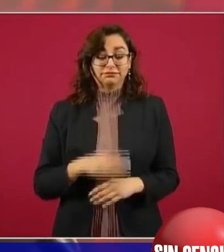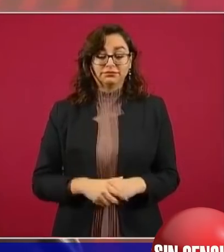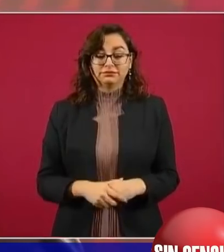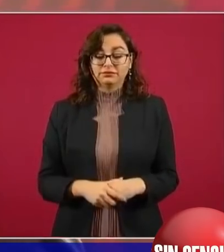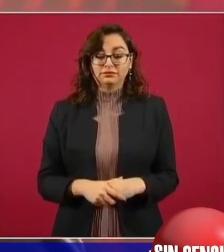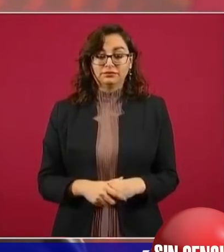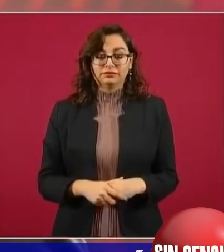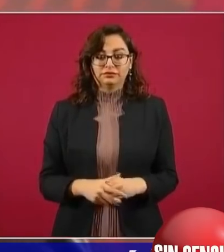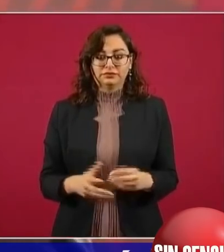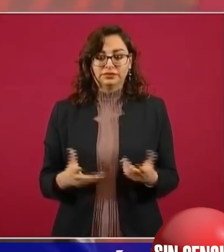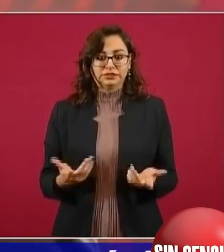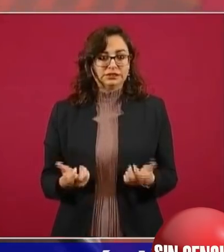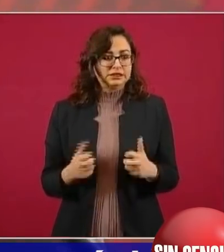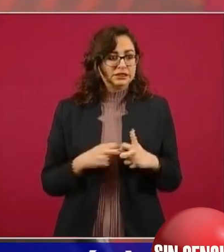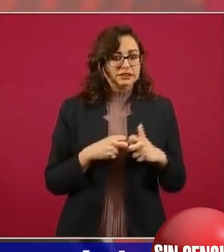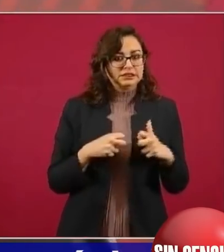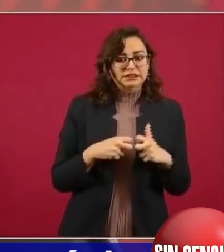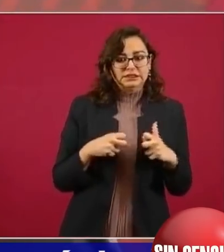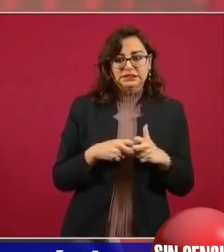dominó el ansia